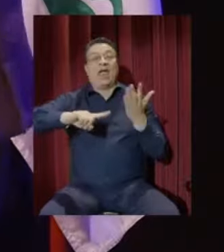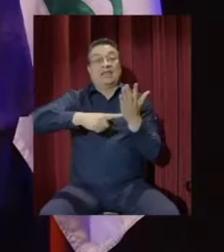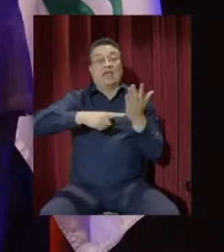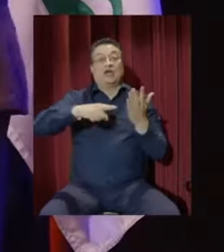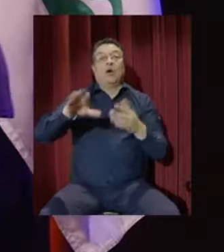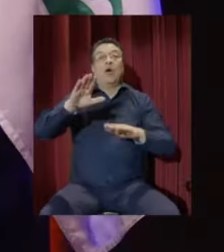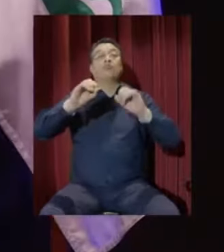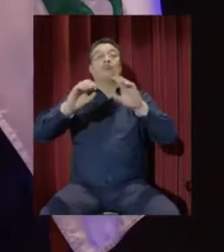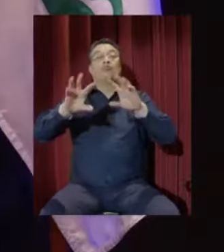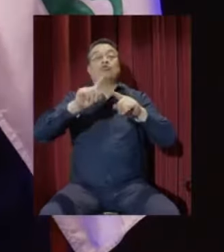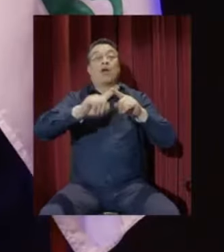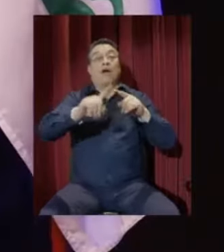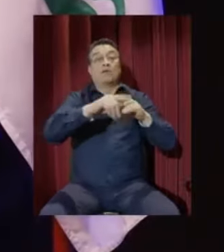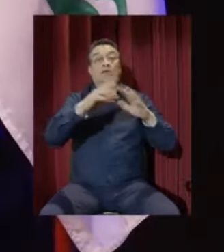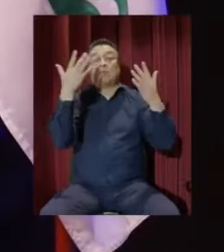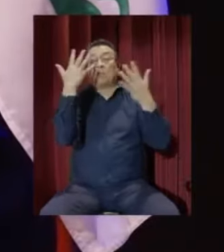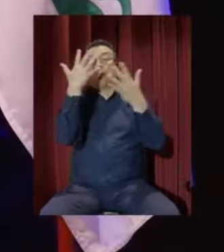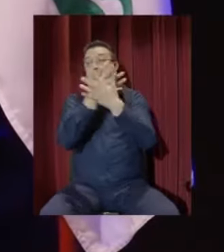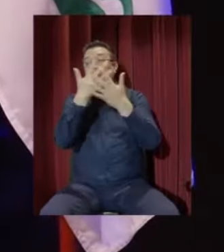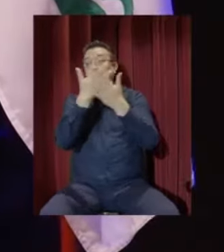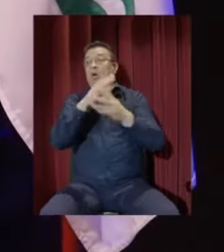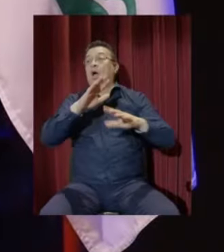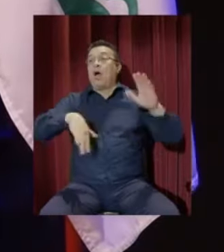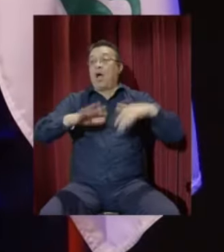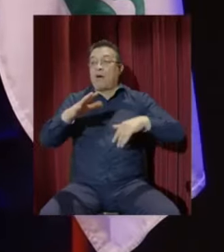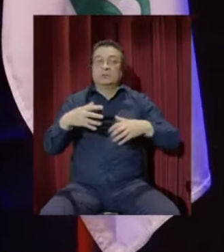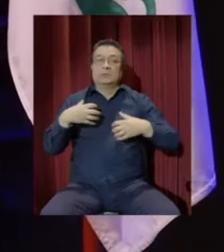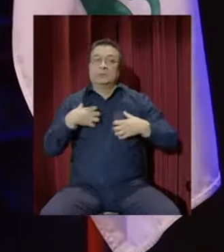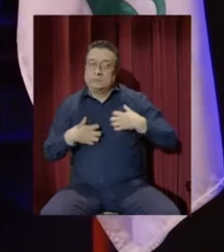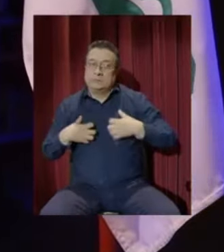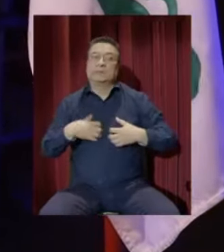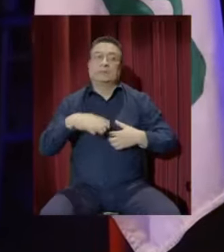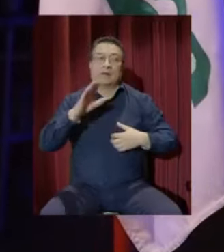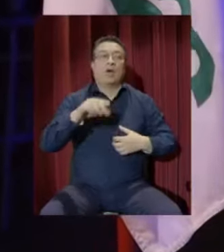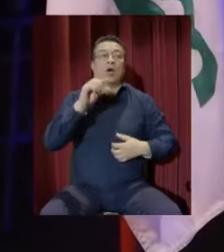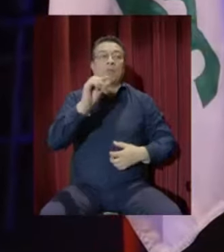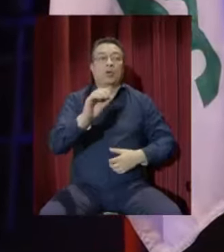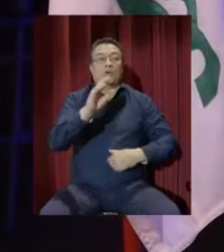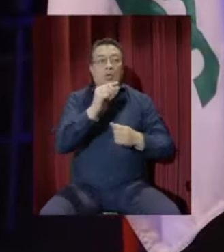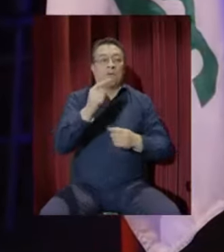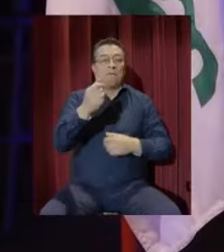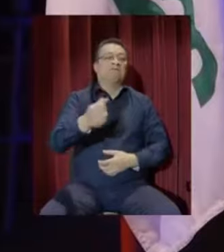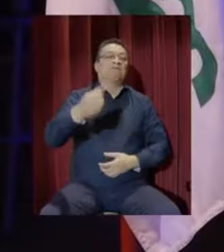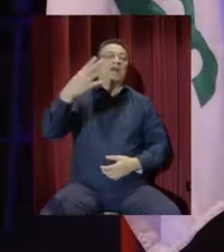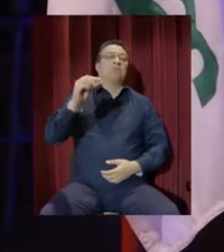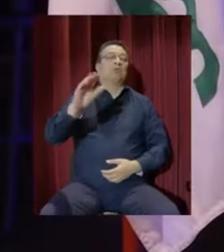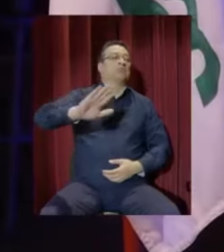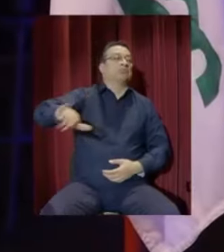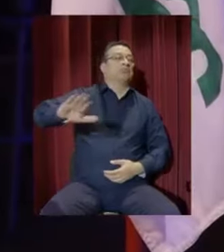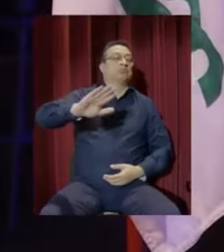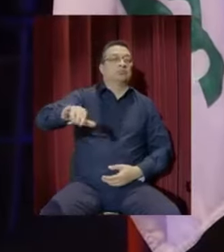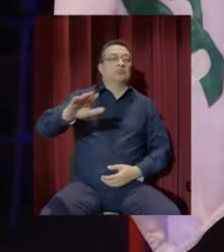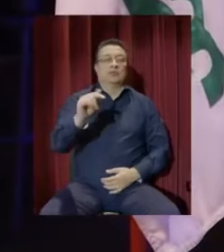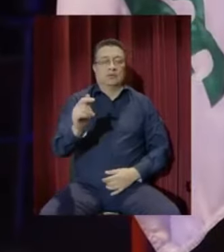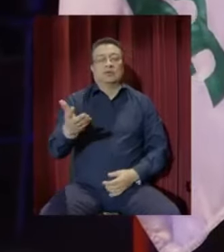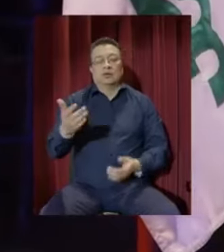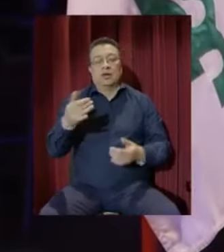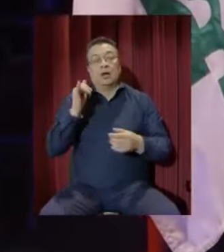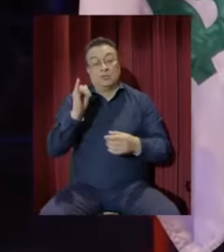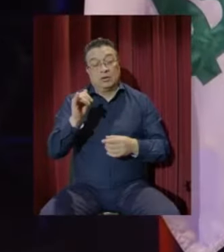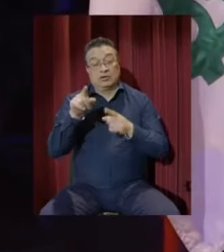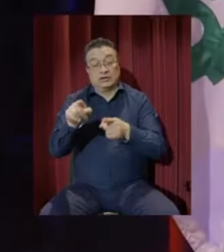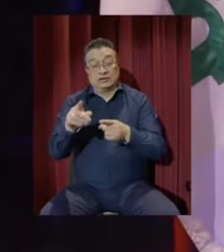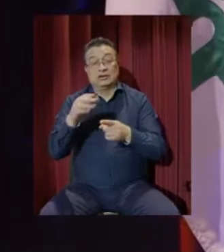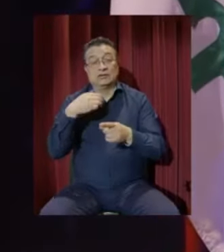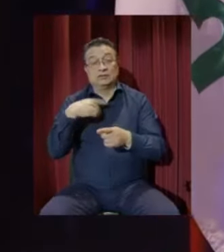veces invisibilizadas muchas veces mañosas o muchas veces poco valoradas por la sociedad cuando son punitivas pero ahí